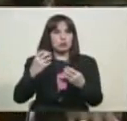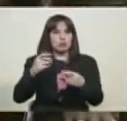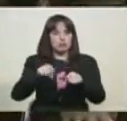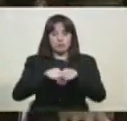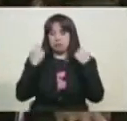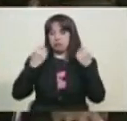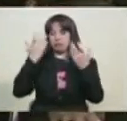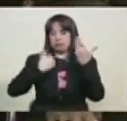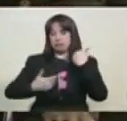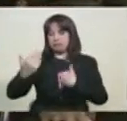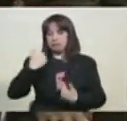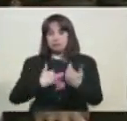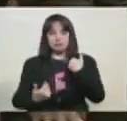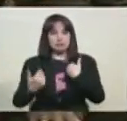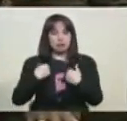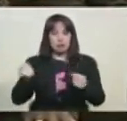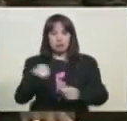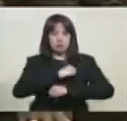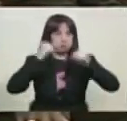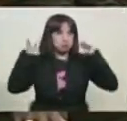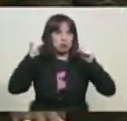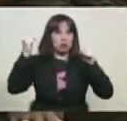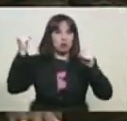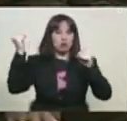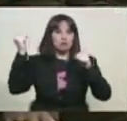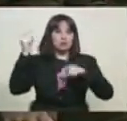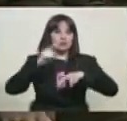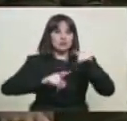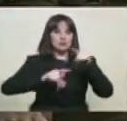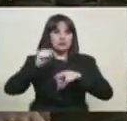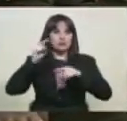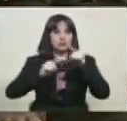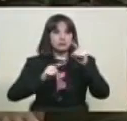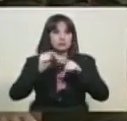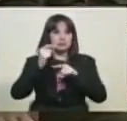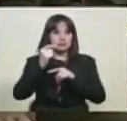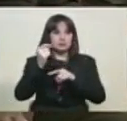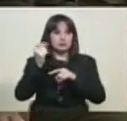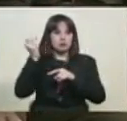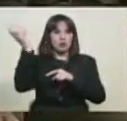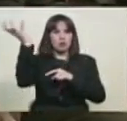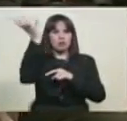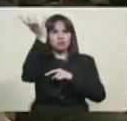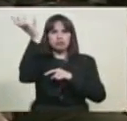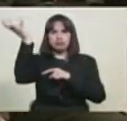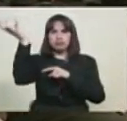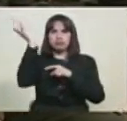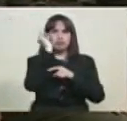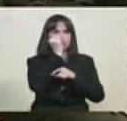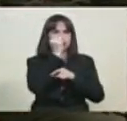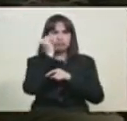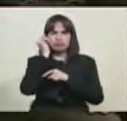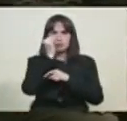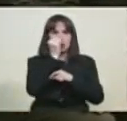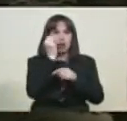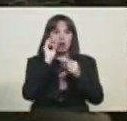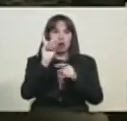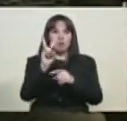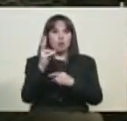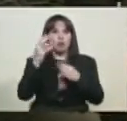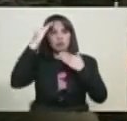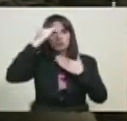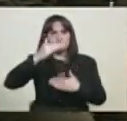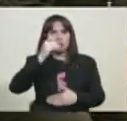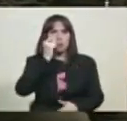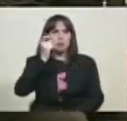con la explosión de uno de los drones terroristas, muchachos de nuestras Fuerzas Armadas, muchachas de